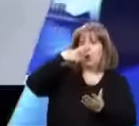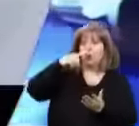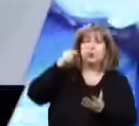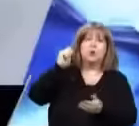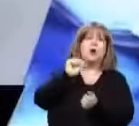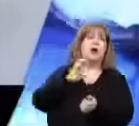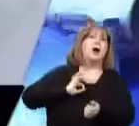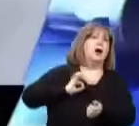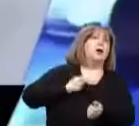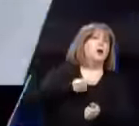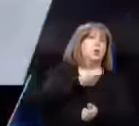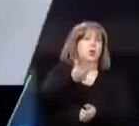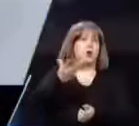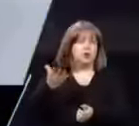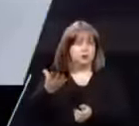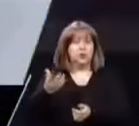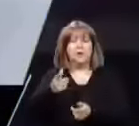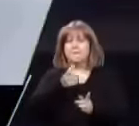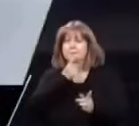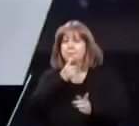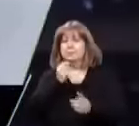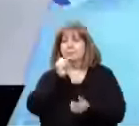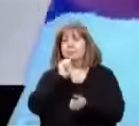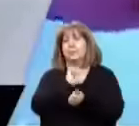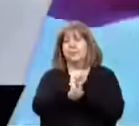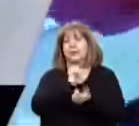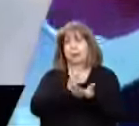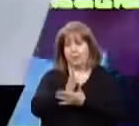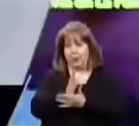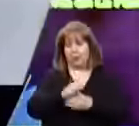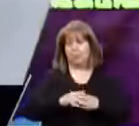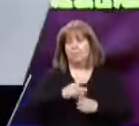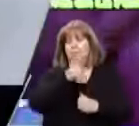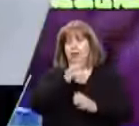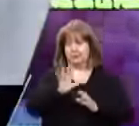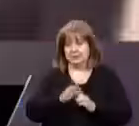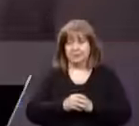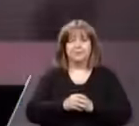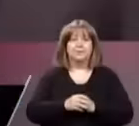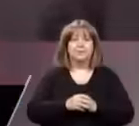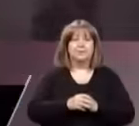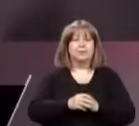cuántos años de prisión les van a dar, más allá de que obviamente que se estima que sea perpetua.